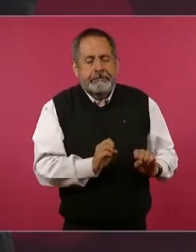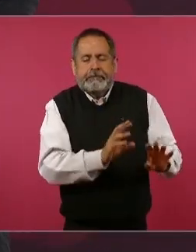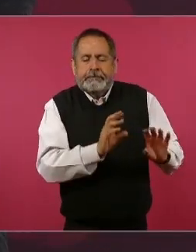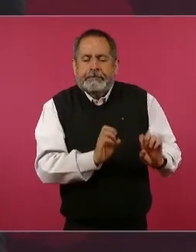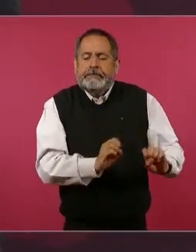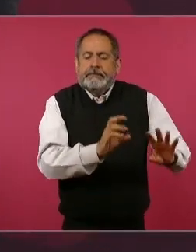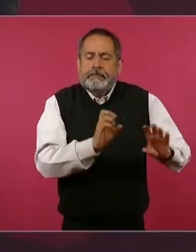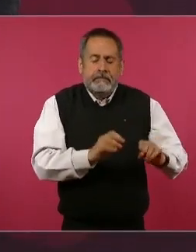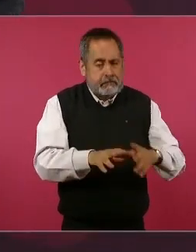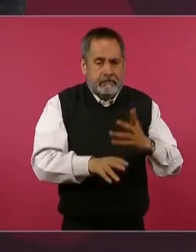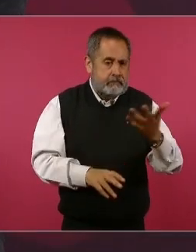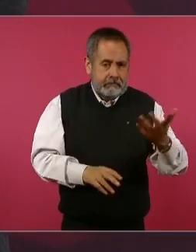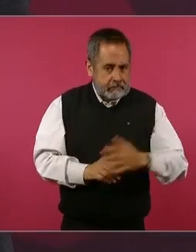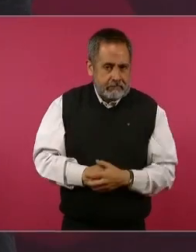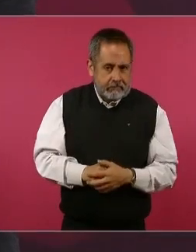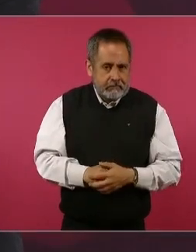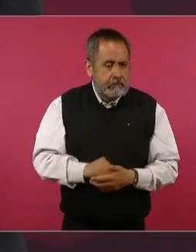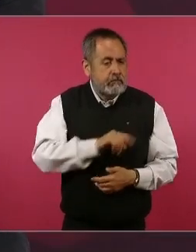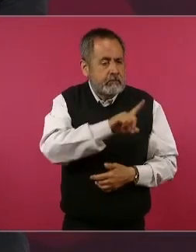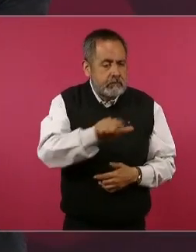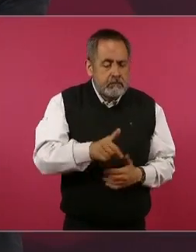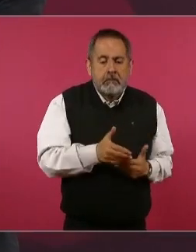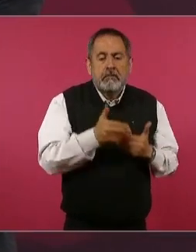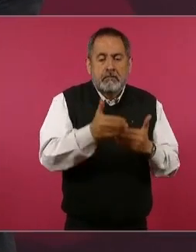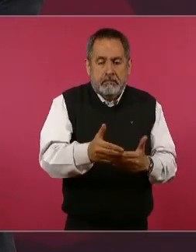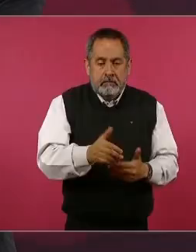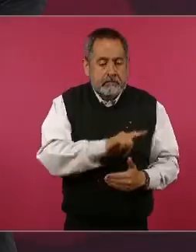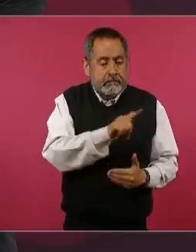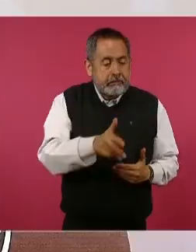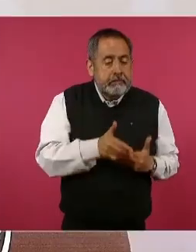y tácticas dilatorias